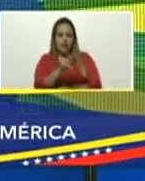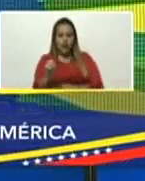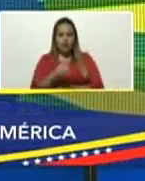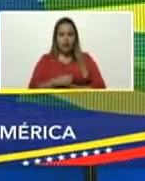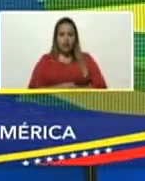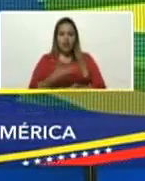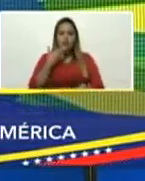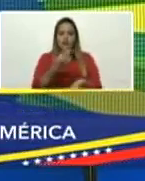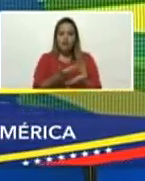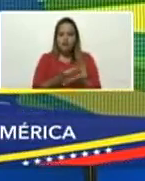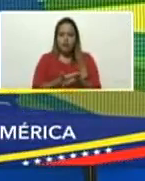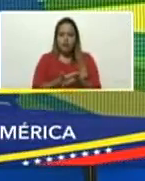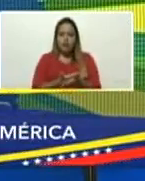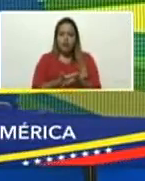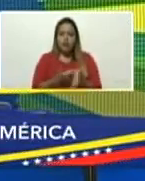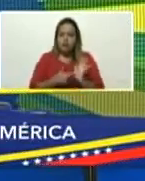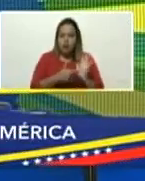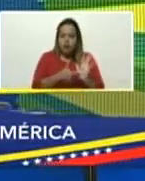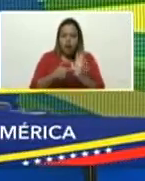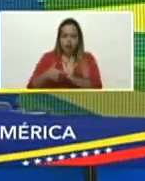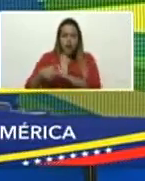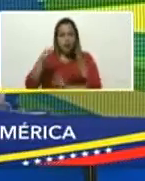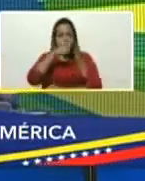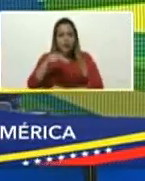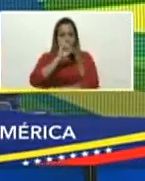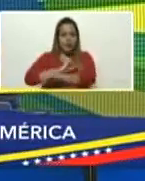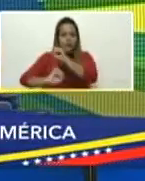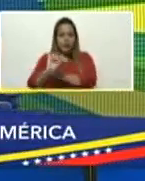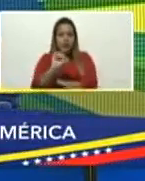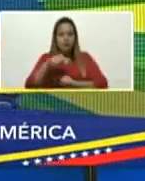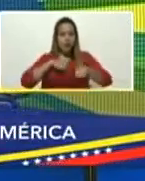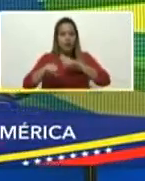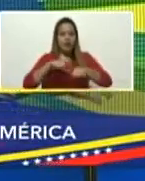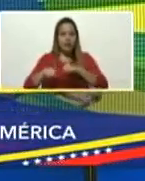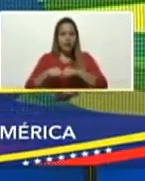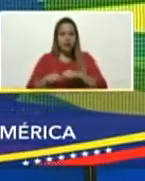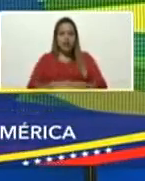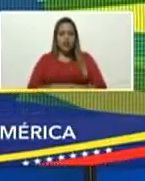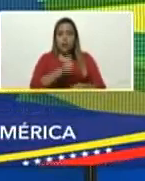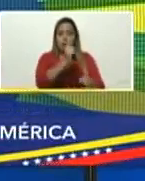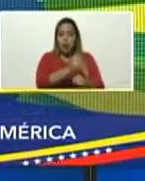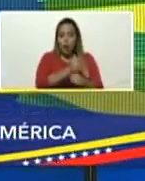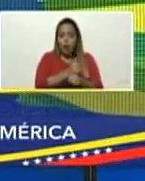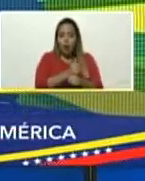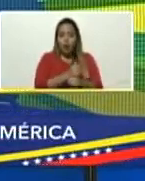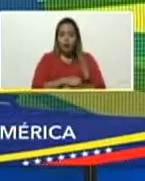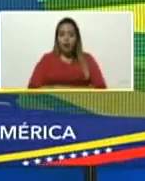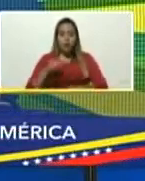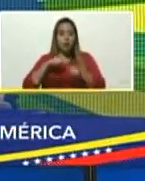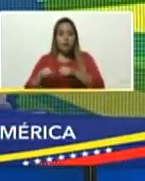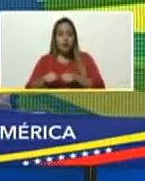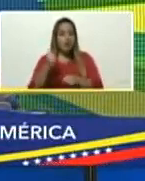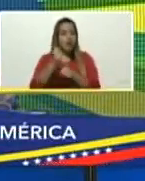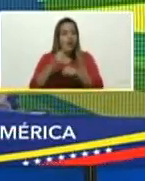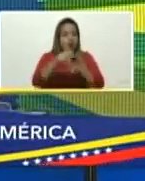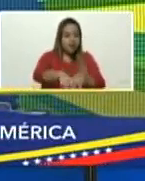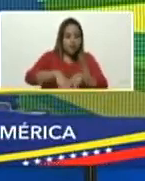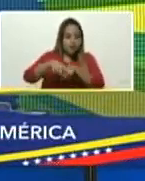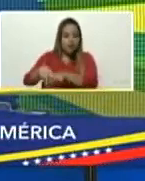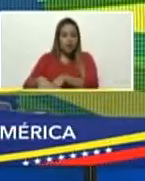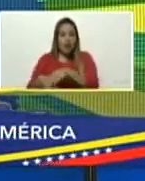planteando banderas populares en defensa de los movimientos sindicales, de los movimientos agrarios, de